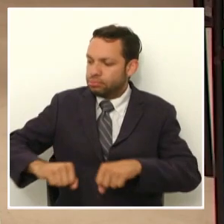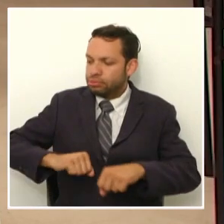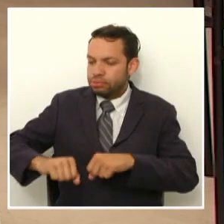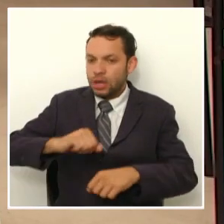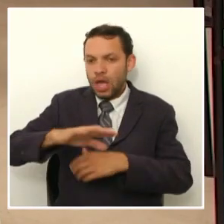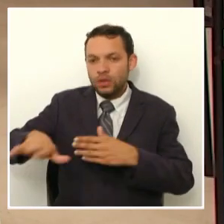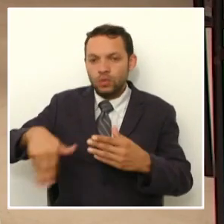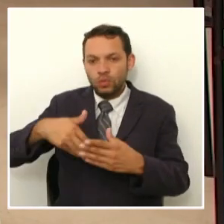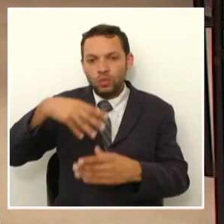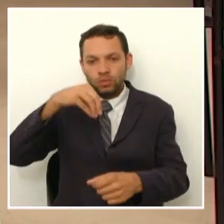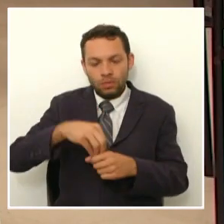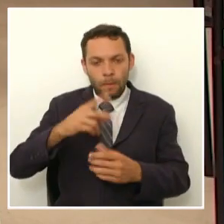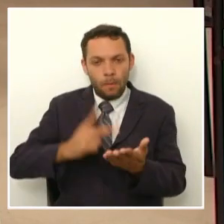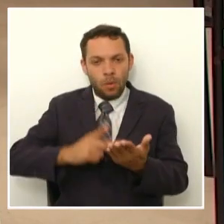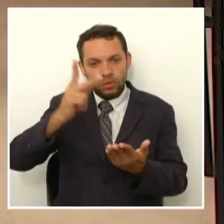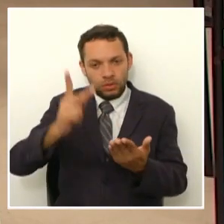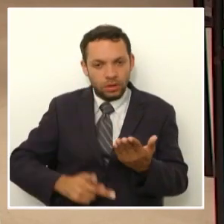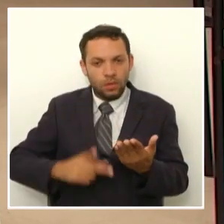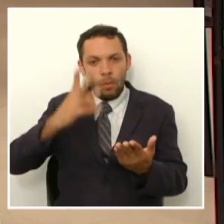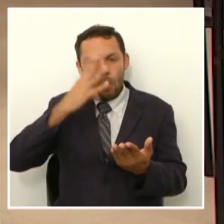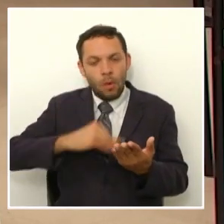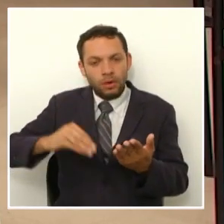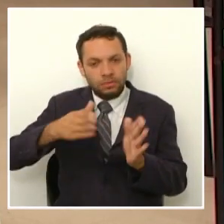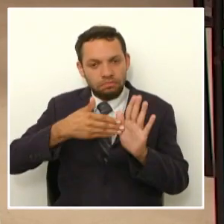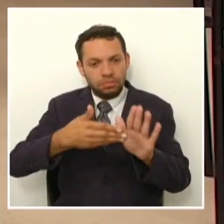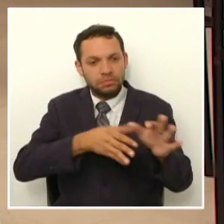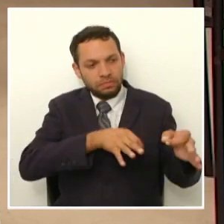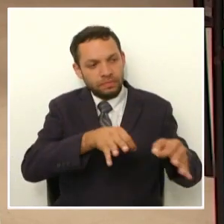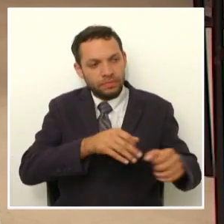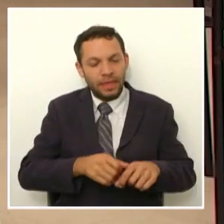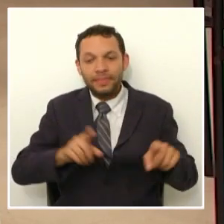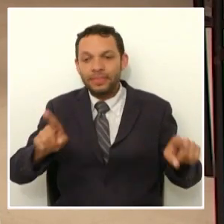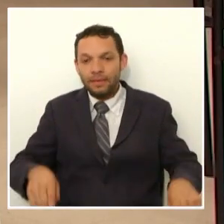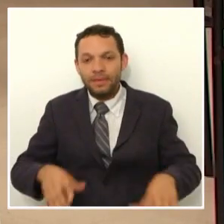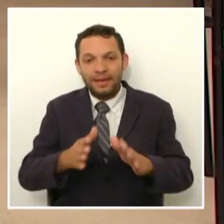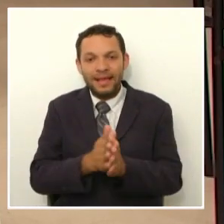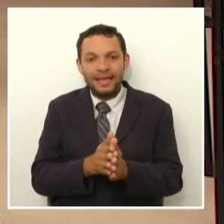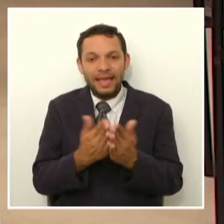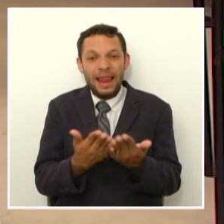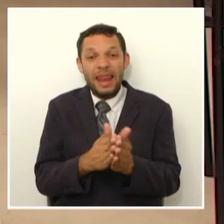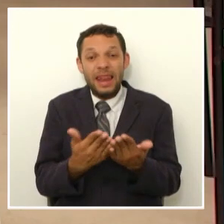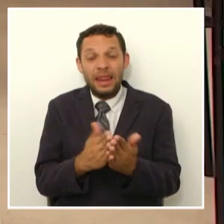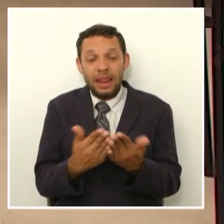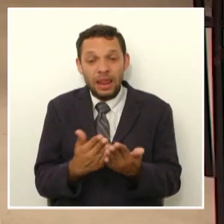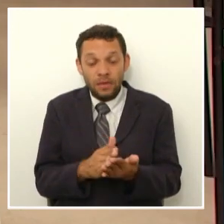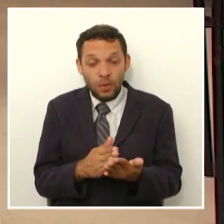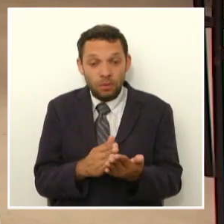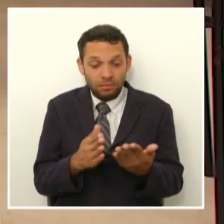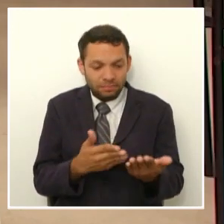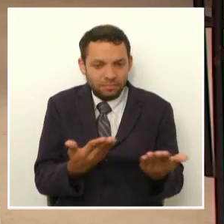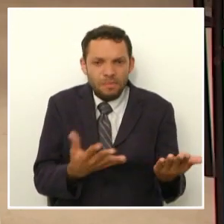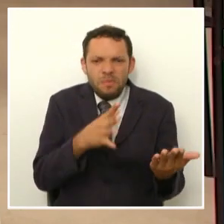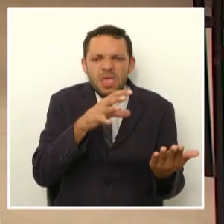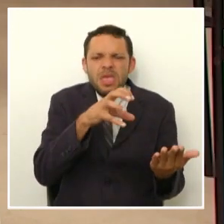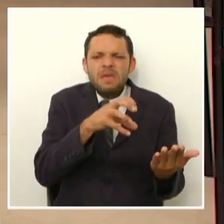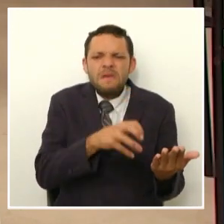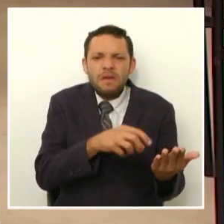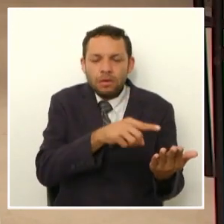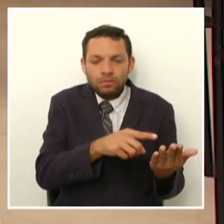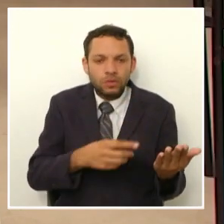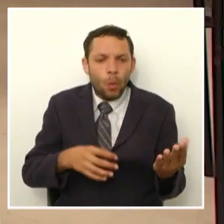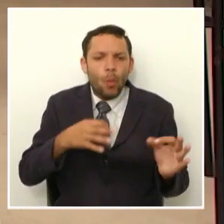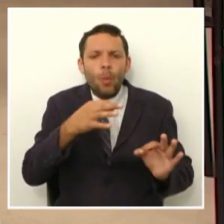acompañan a él en este proyecto. Ahora me decía, mire, ese librito que yo le entregué ahora, yo no le dejo tocar a nadie. Es que